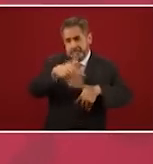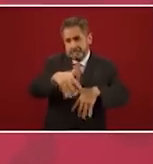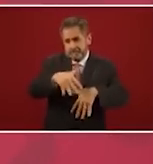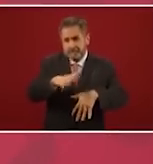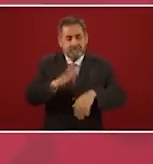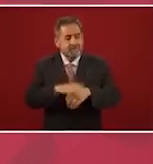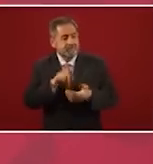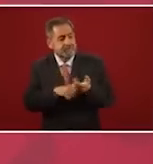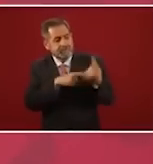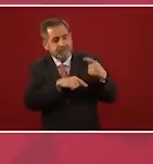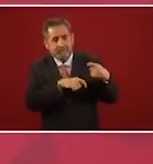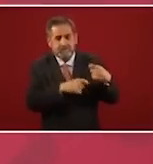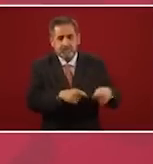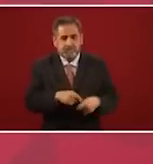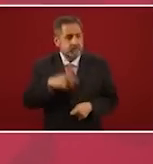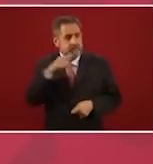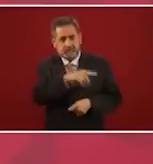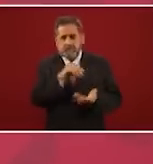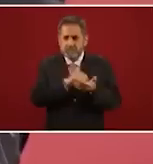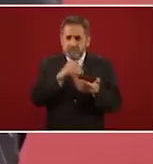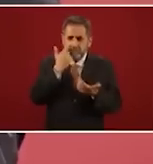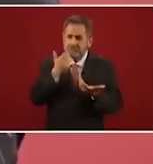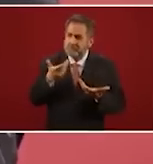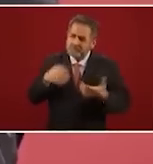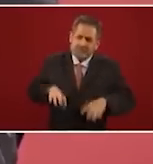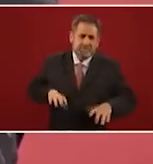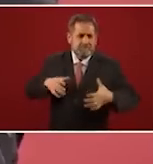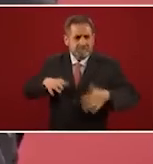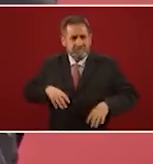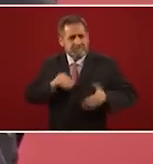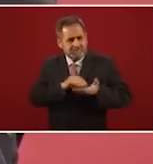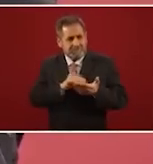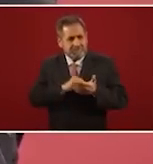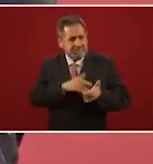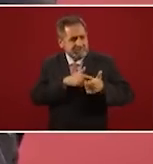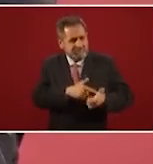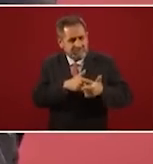eso. No quieren dejar de robar.